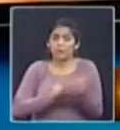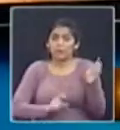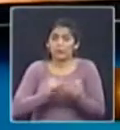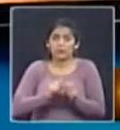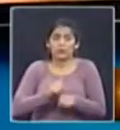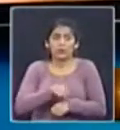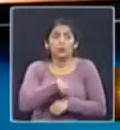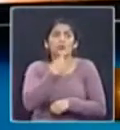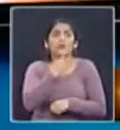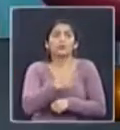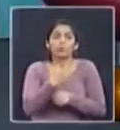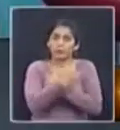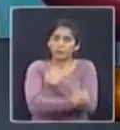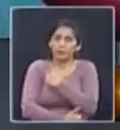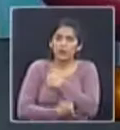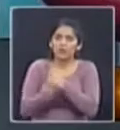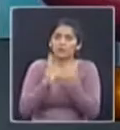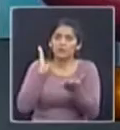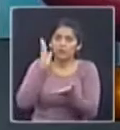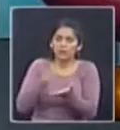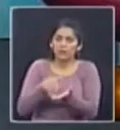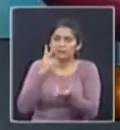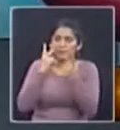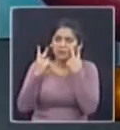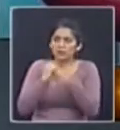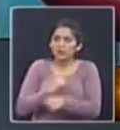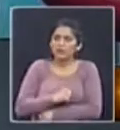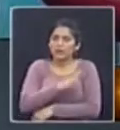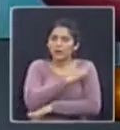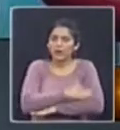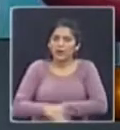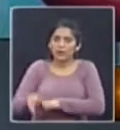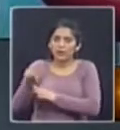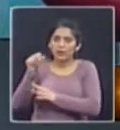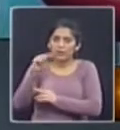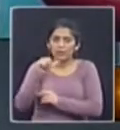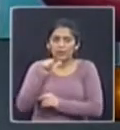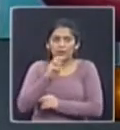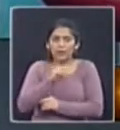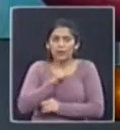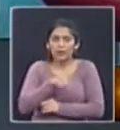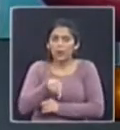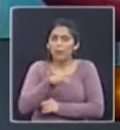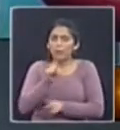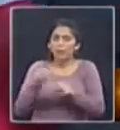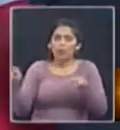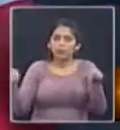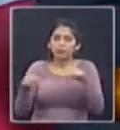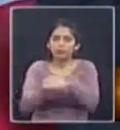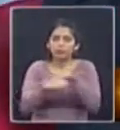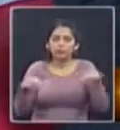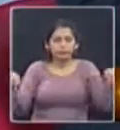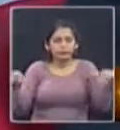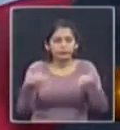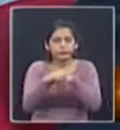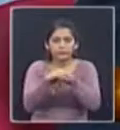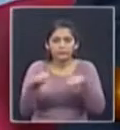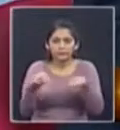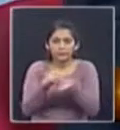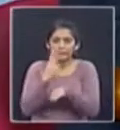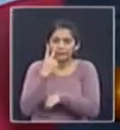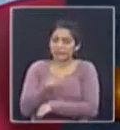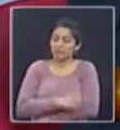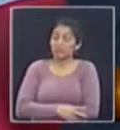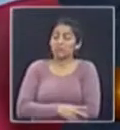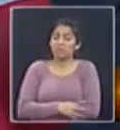mundo que estuvo por ese sector entre sábado y domingo la calle panamá se convirtió en peatonal y hubo de todo porque por memé más nombrar